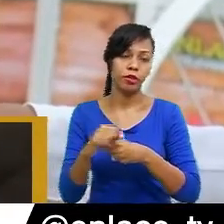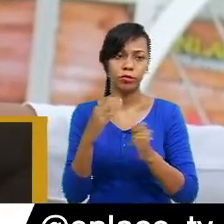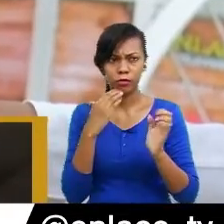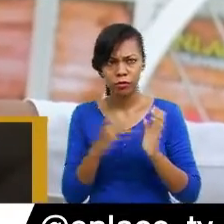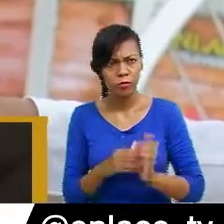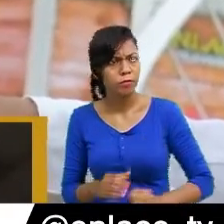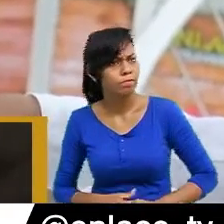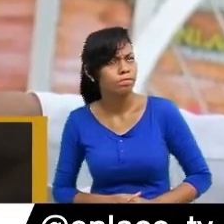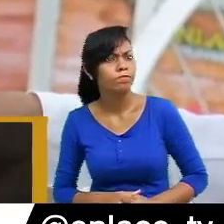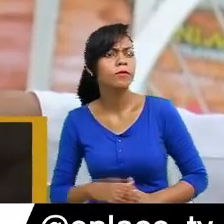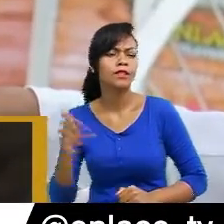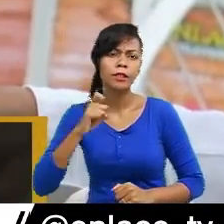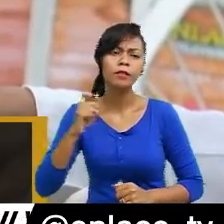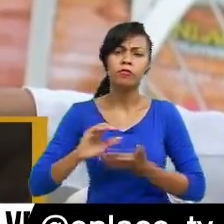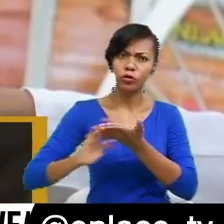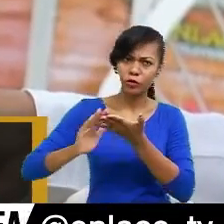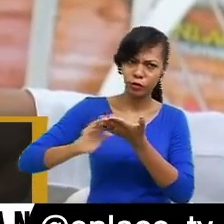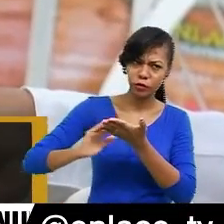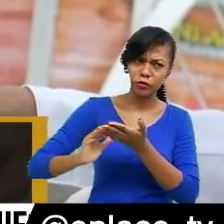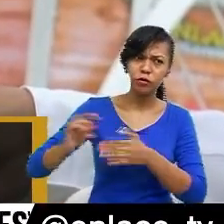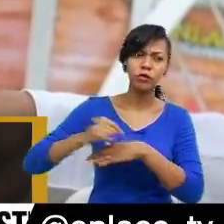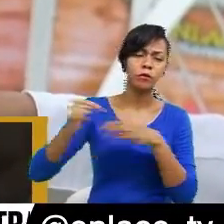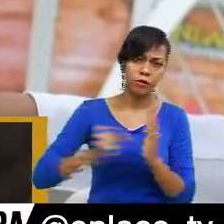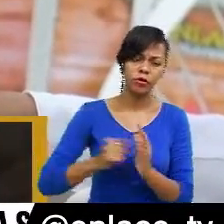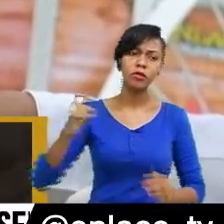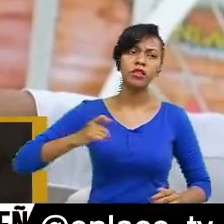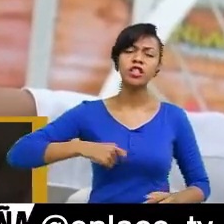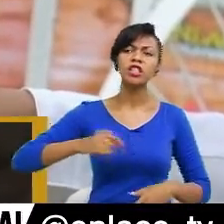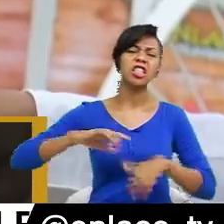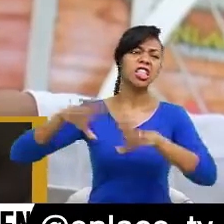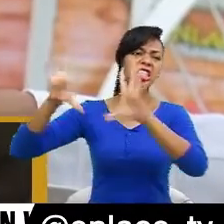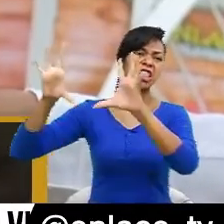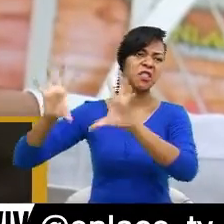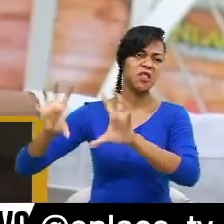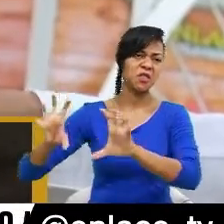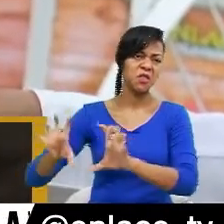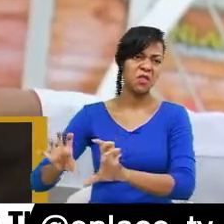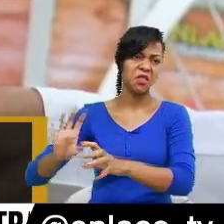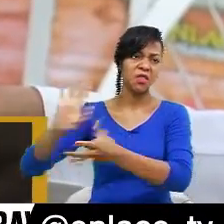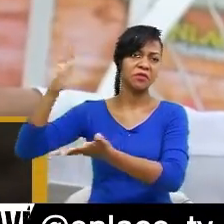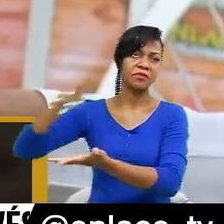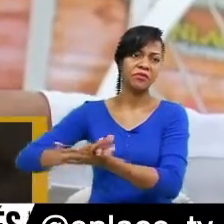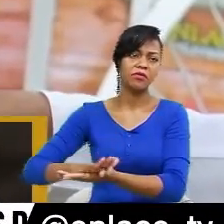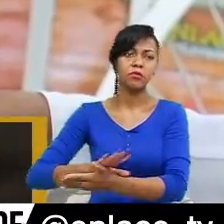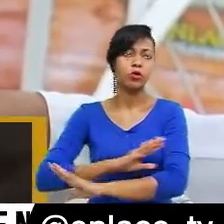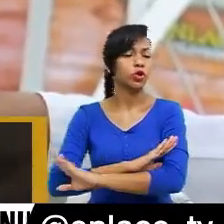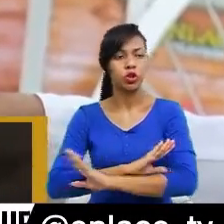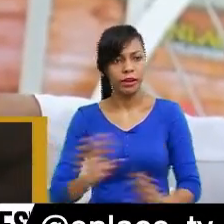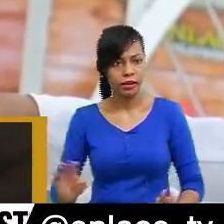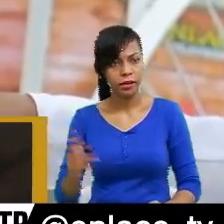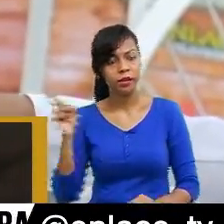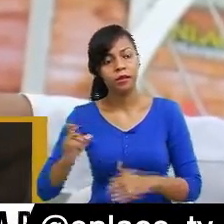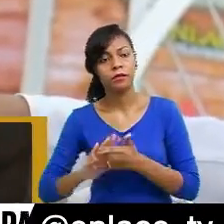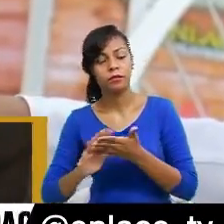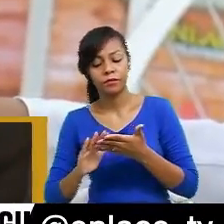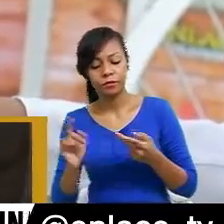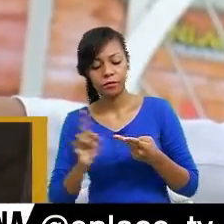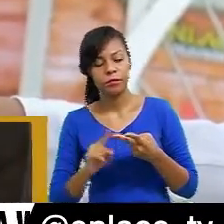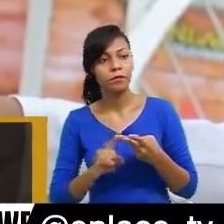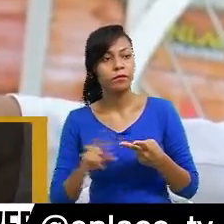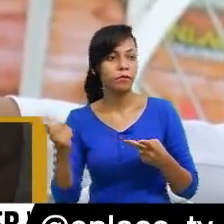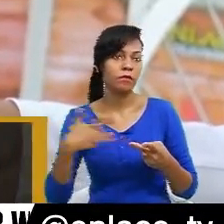sí se haga ese PMRB? Y segundo, el tema de salud, que hoy quiere la alta administración de Ecopetrol acabar con ese beneficio, y que